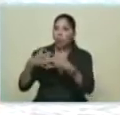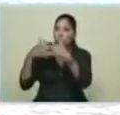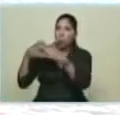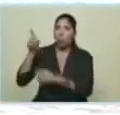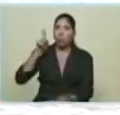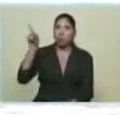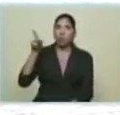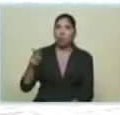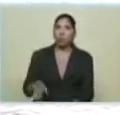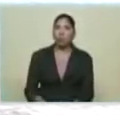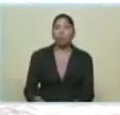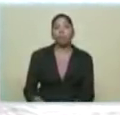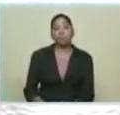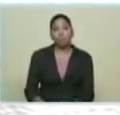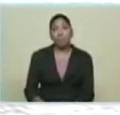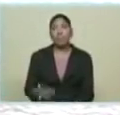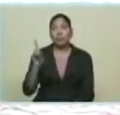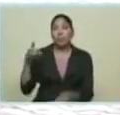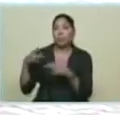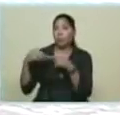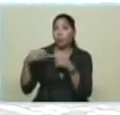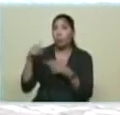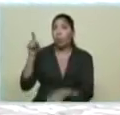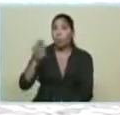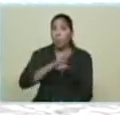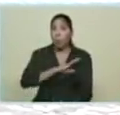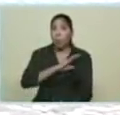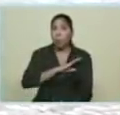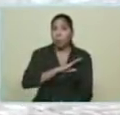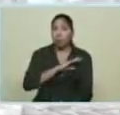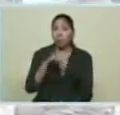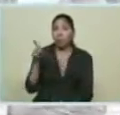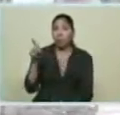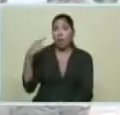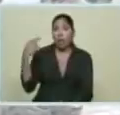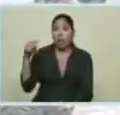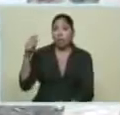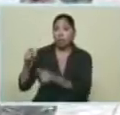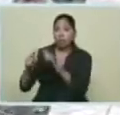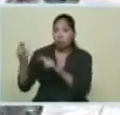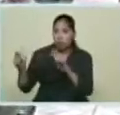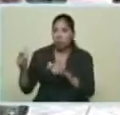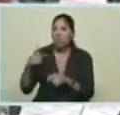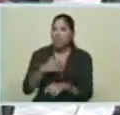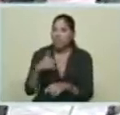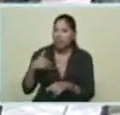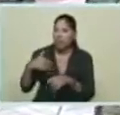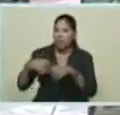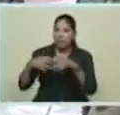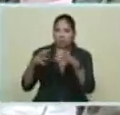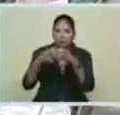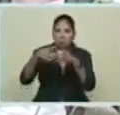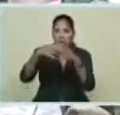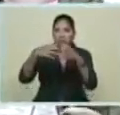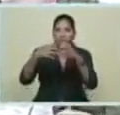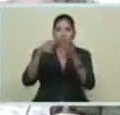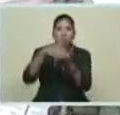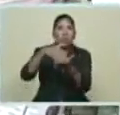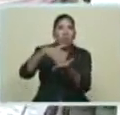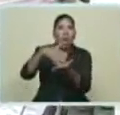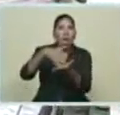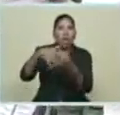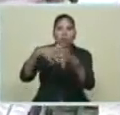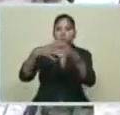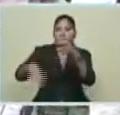norteamericano y sus lacayos nacionales, sus lacayos internos, que han tratado de dividir,